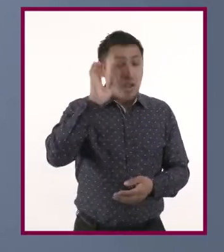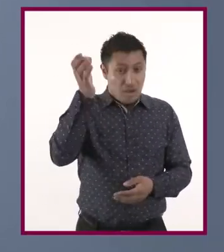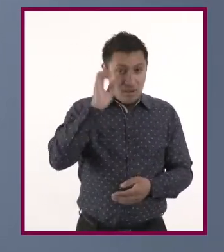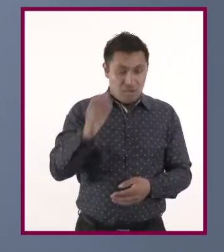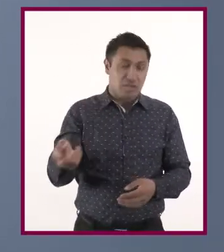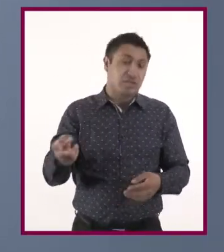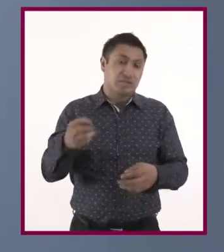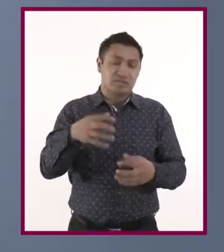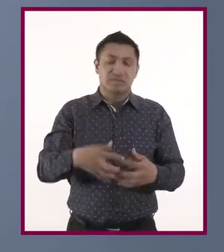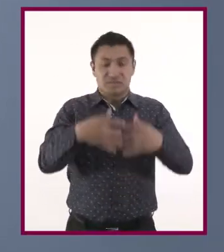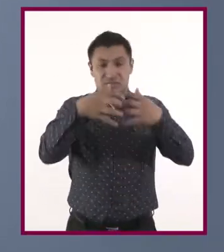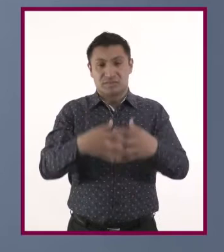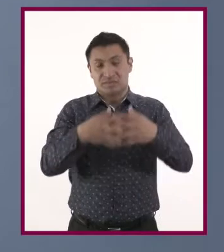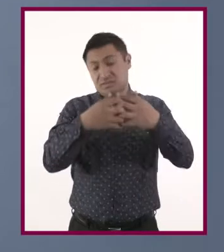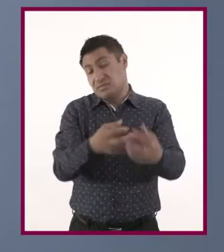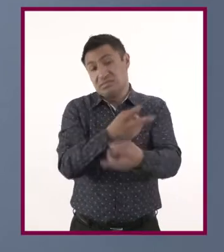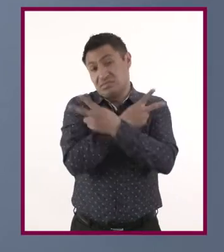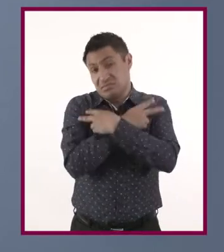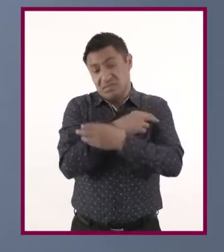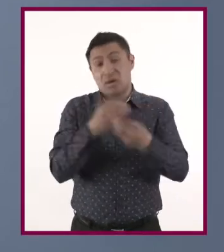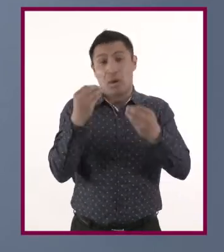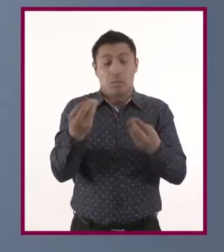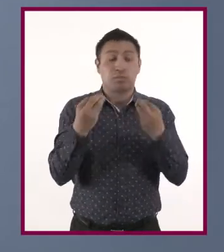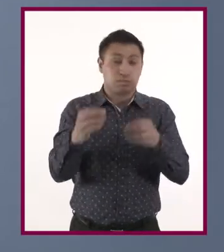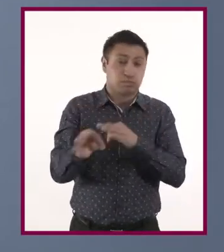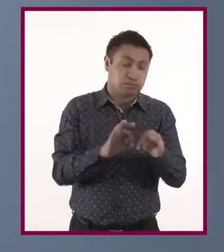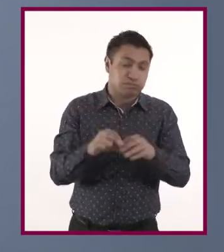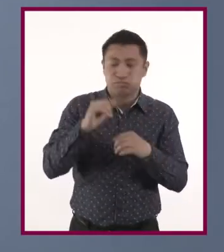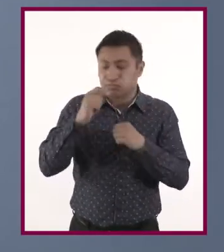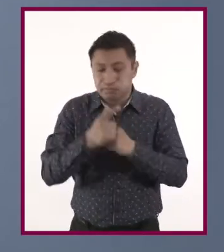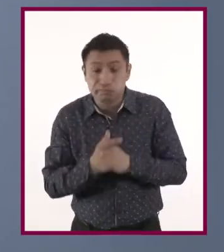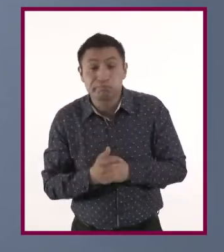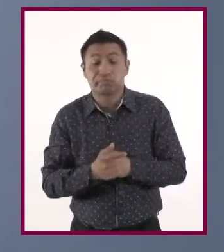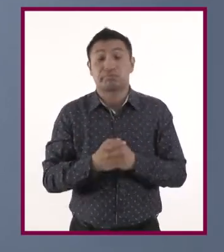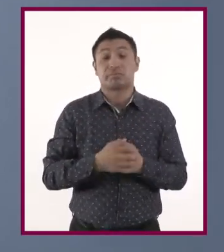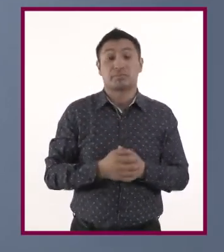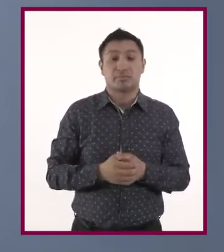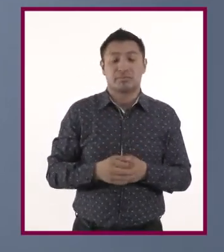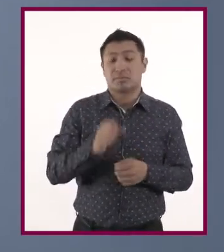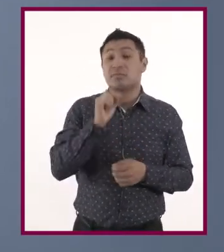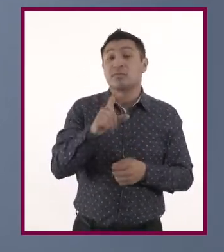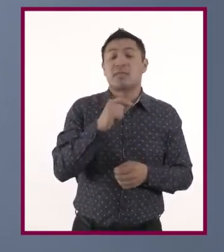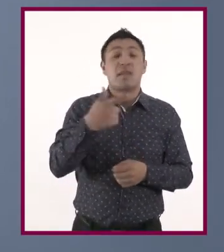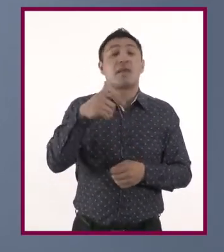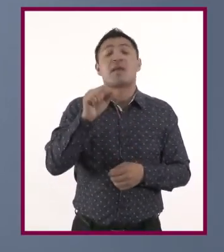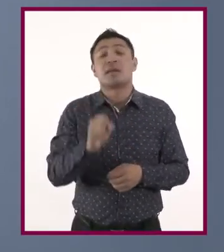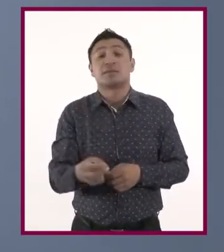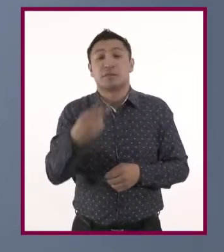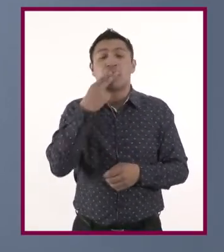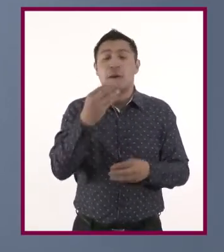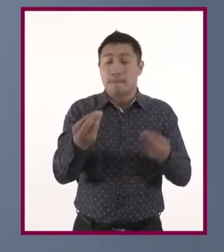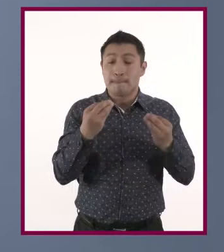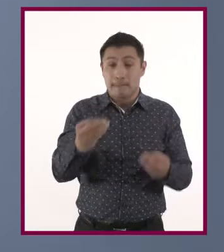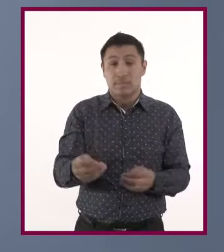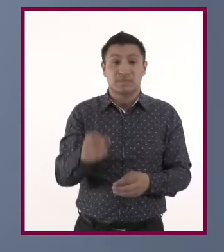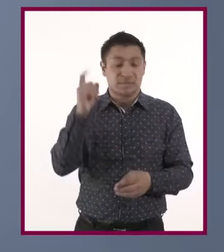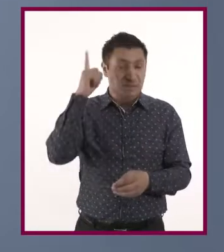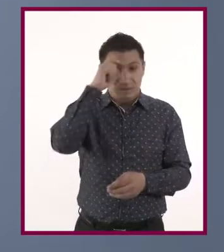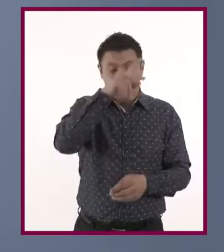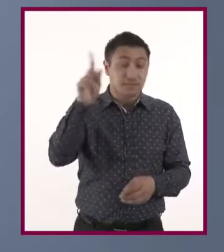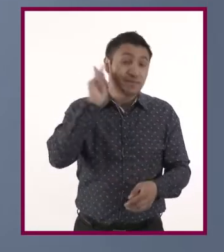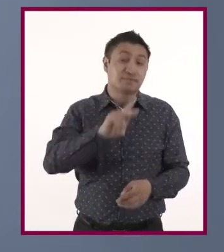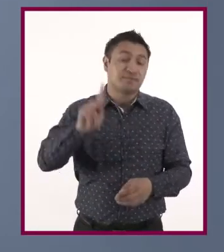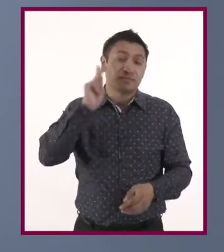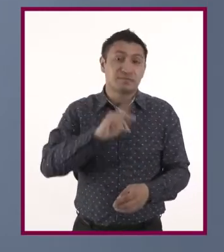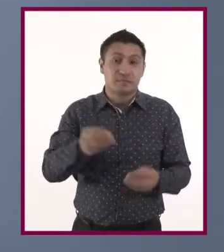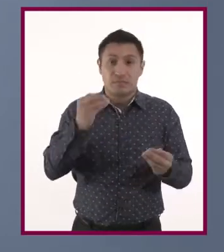bien saturadas por el temporal de alta demanda. Además de gestionar el pedido de gas, es difícil comprobar que surtan la